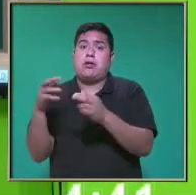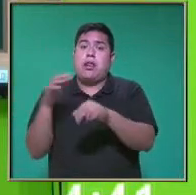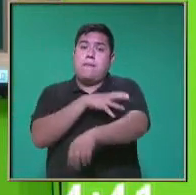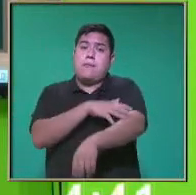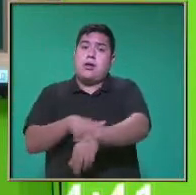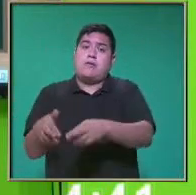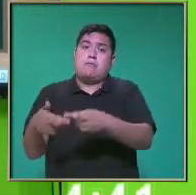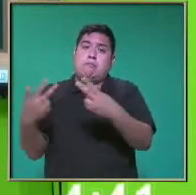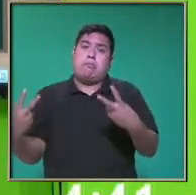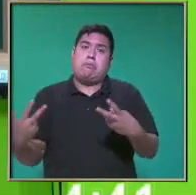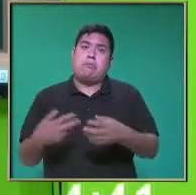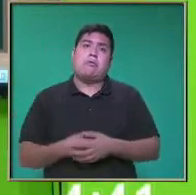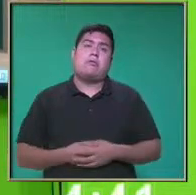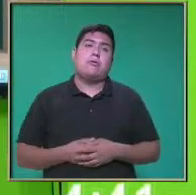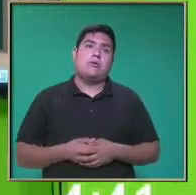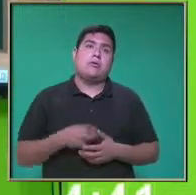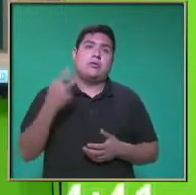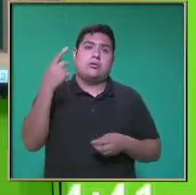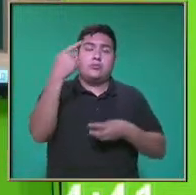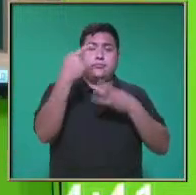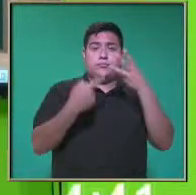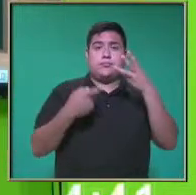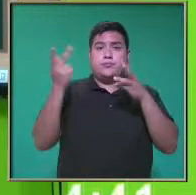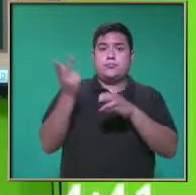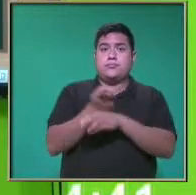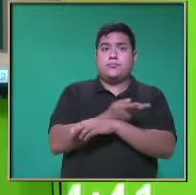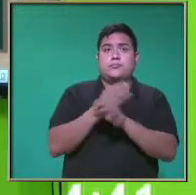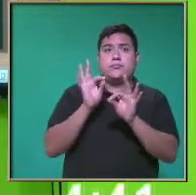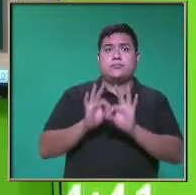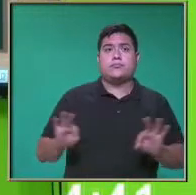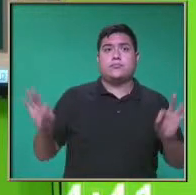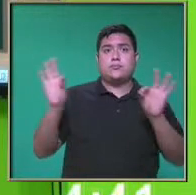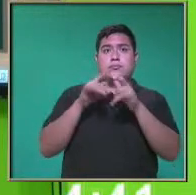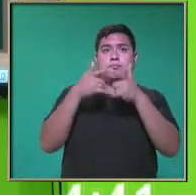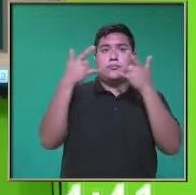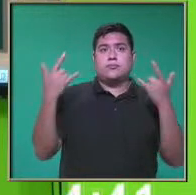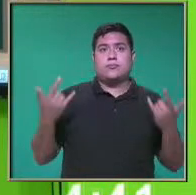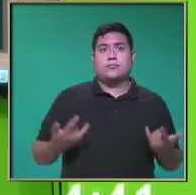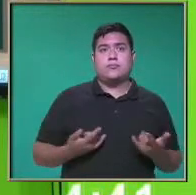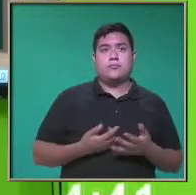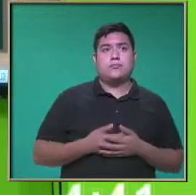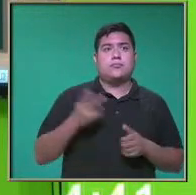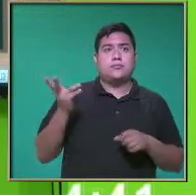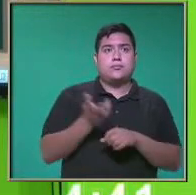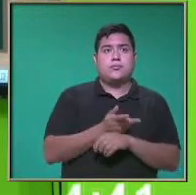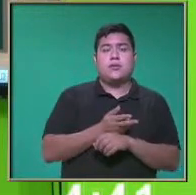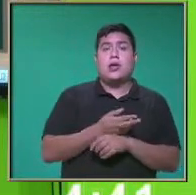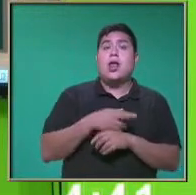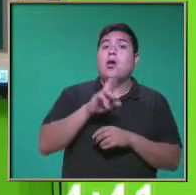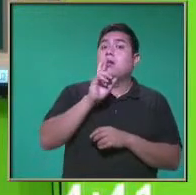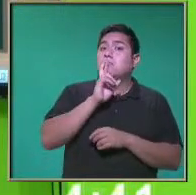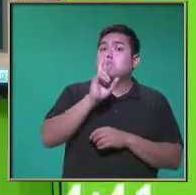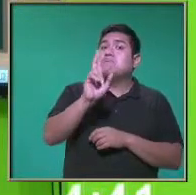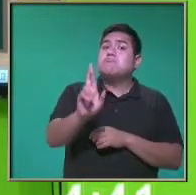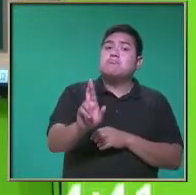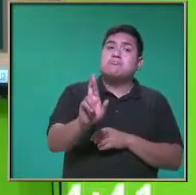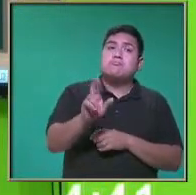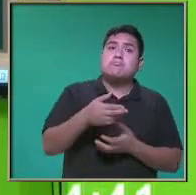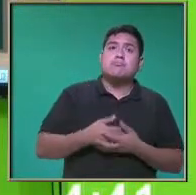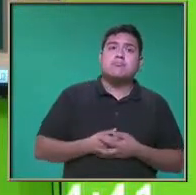rompió la pierna. Esos son los tres eventos principales que ocurren en la historia. And which one is the resolution or the end? ¿Cuál es